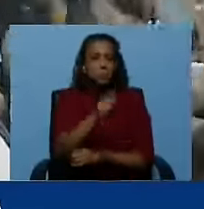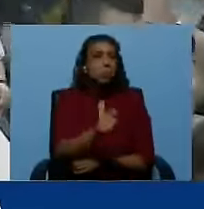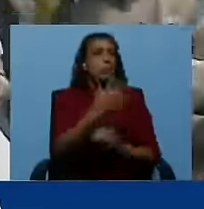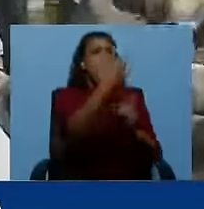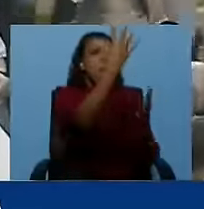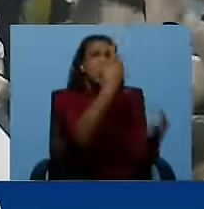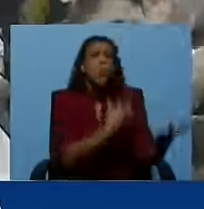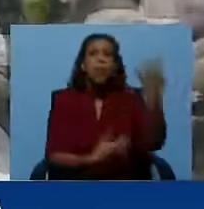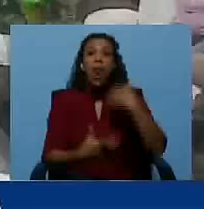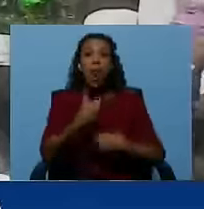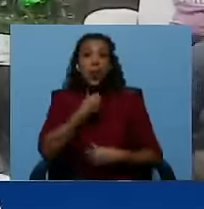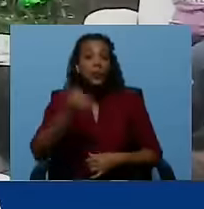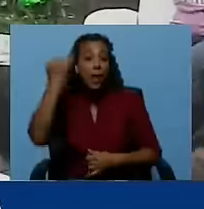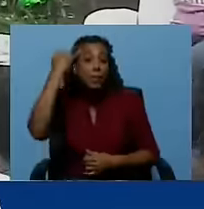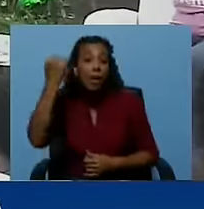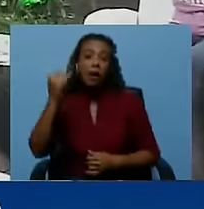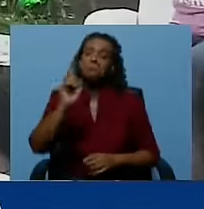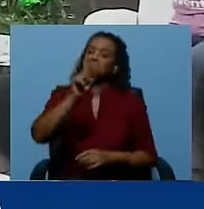¿Les gusta?